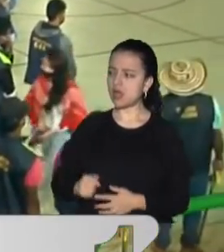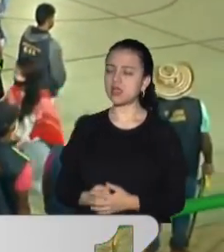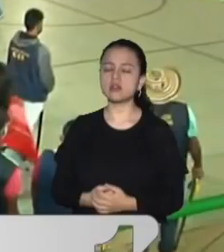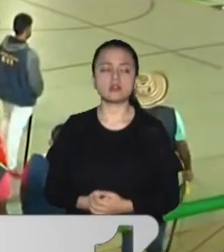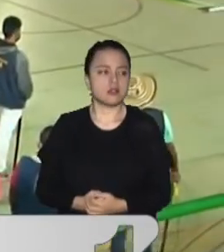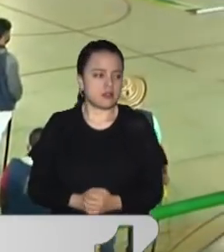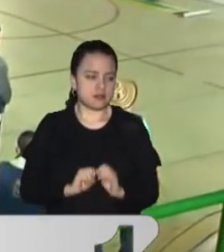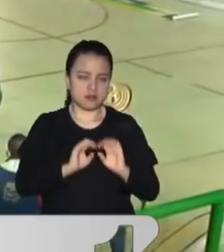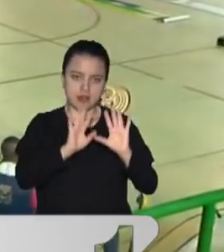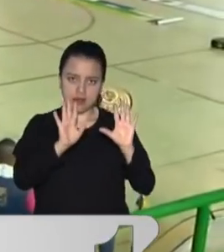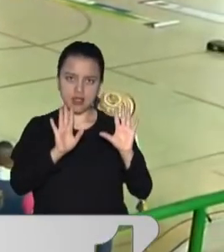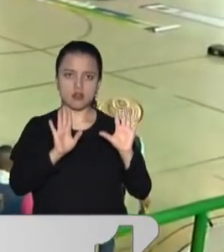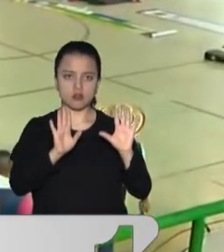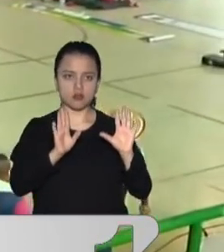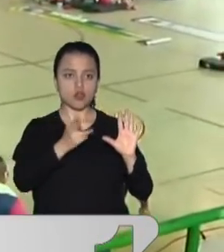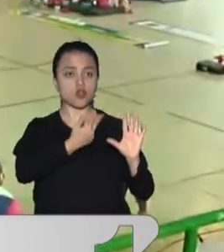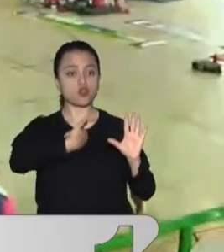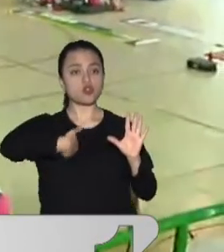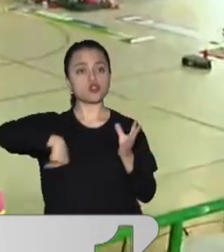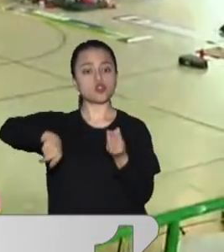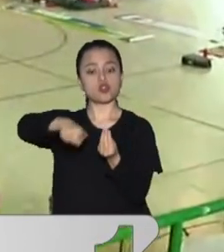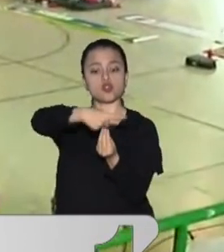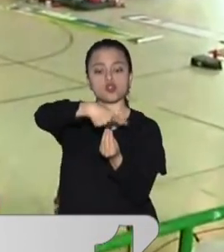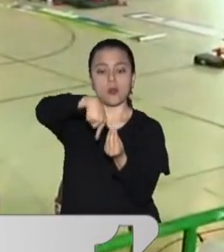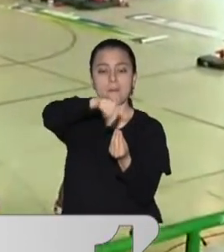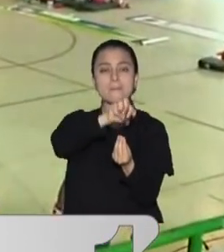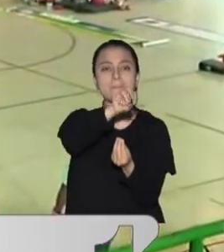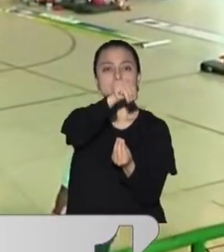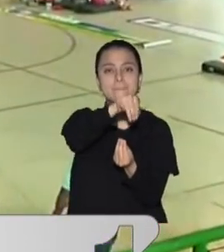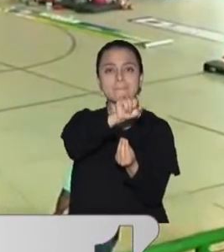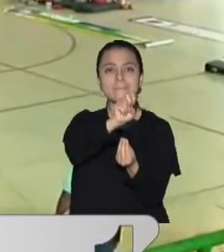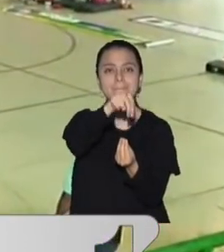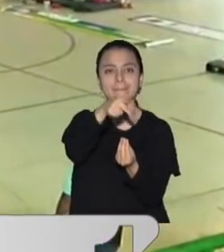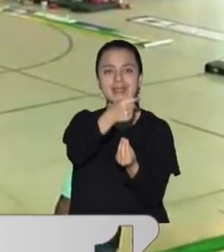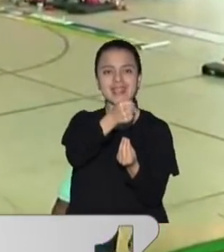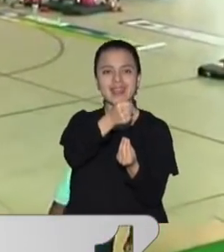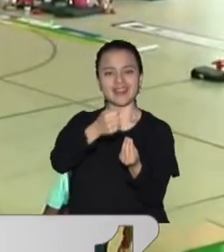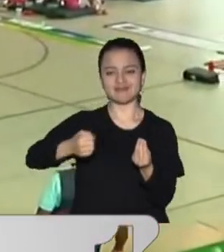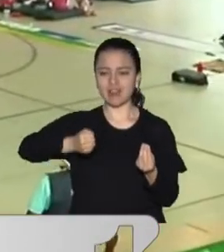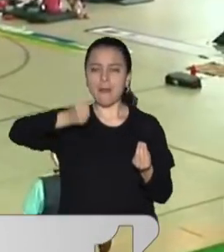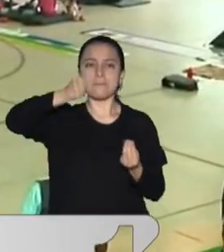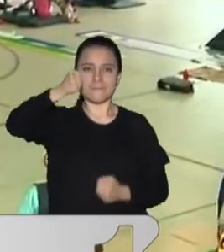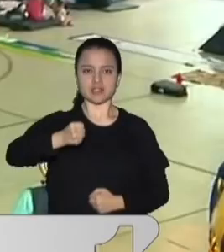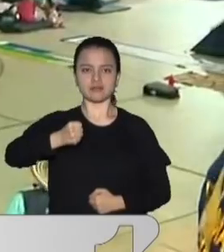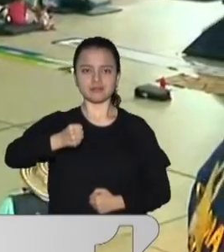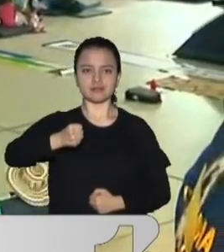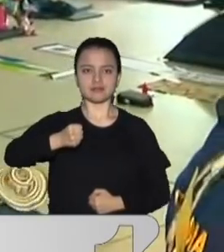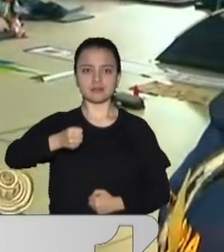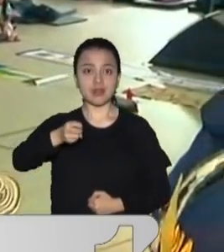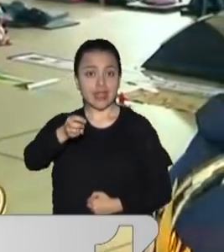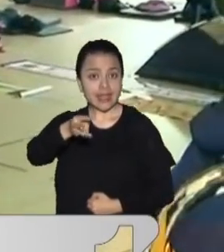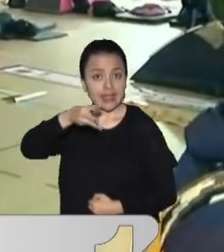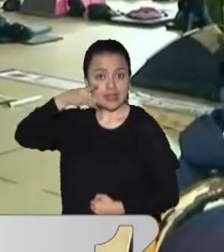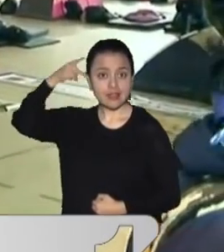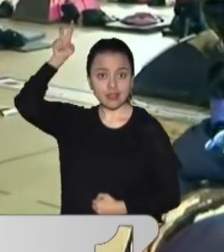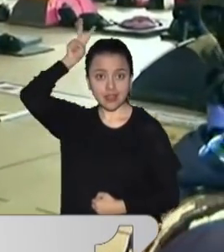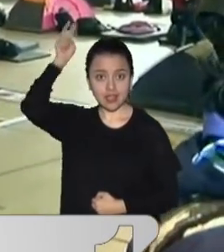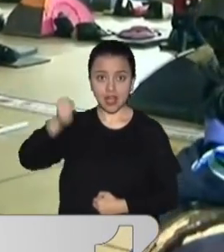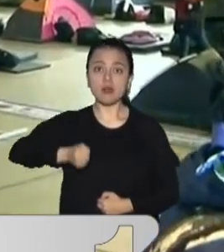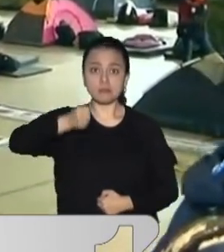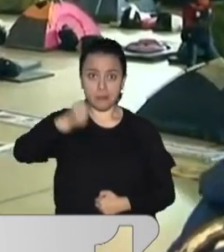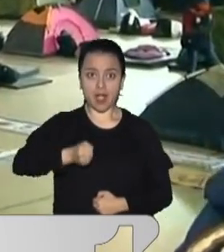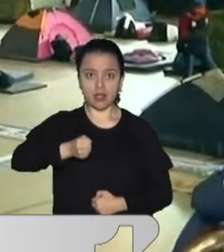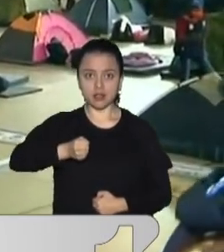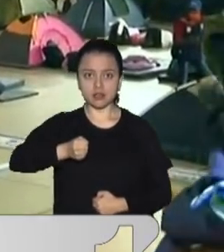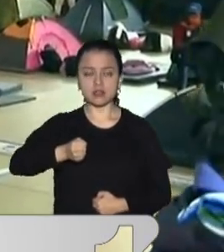que nosotros queremos dar, la minga indígena o la guardia indígena, es de que nosotros venimos a dar acá a Medellín